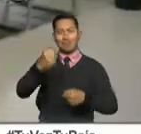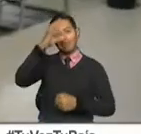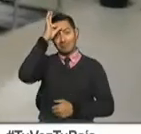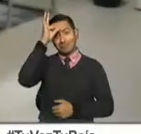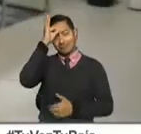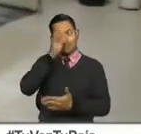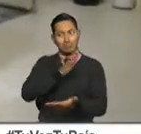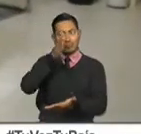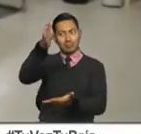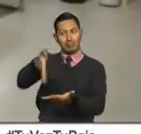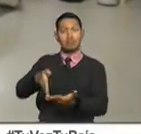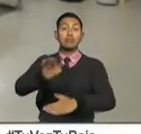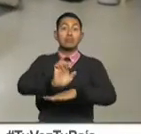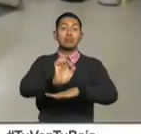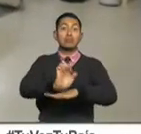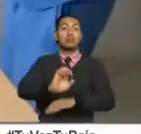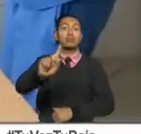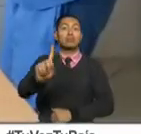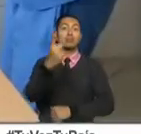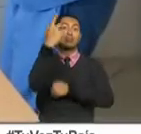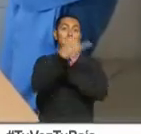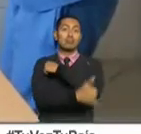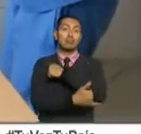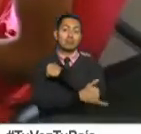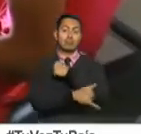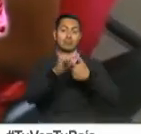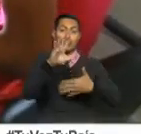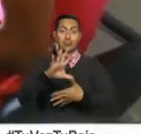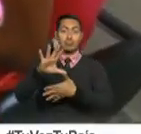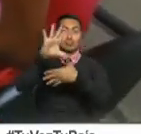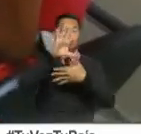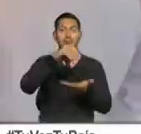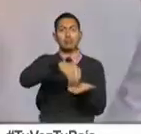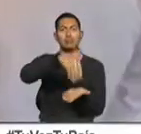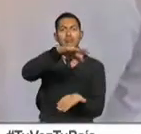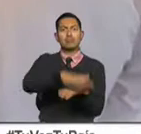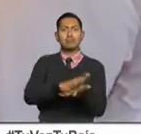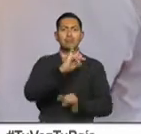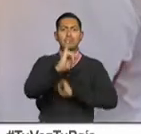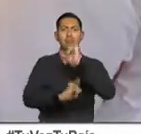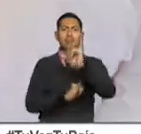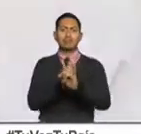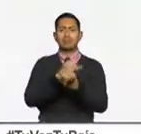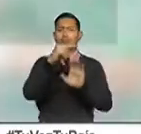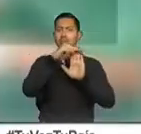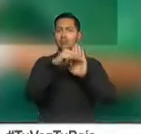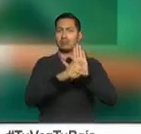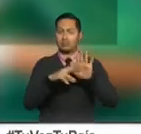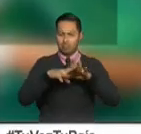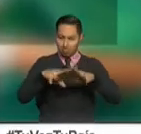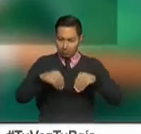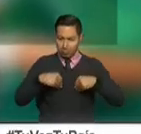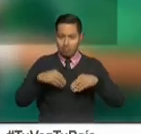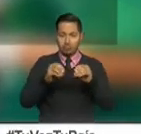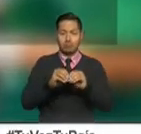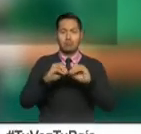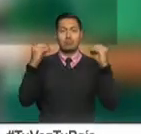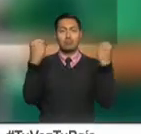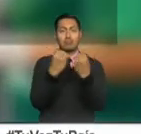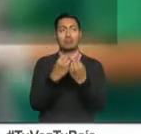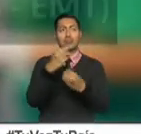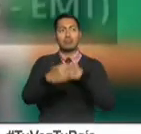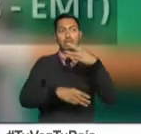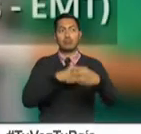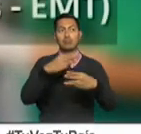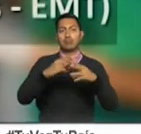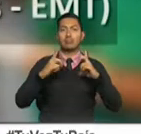se posicionó como el primer país en la región en aplicar los estándares internacionales sugeridos por la Organización Mundial de la Salud